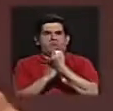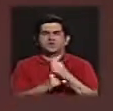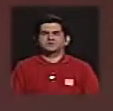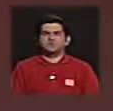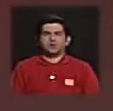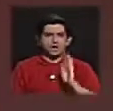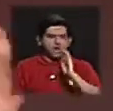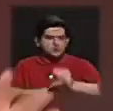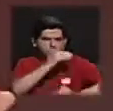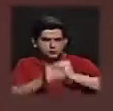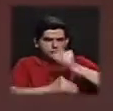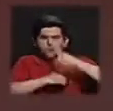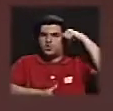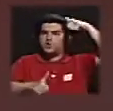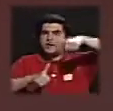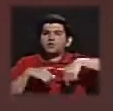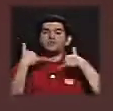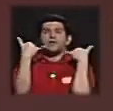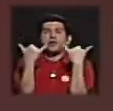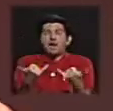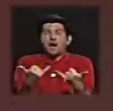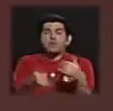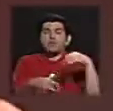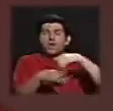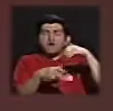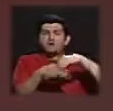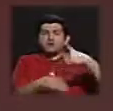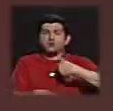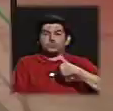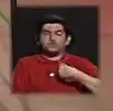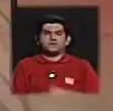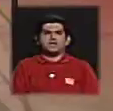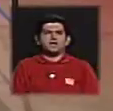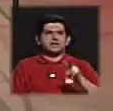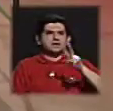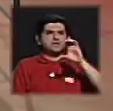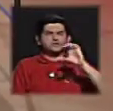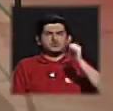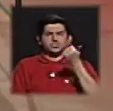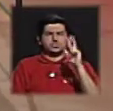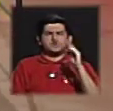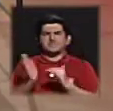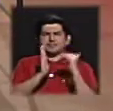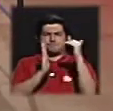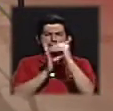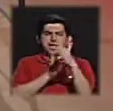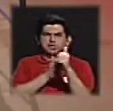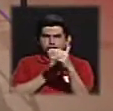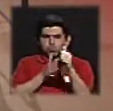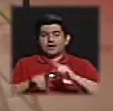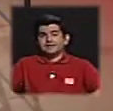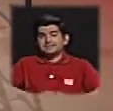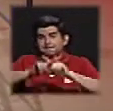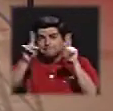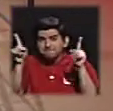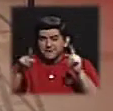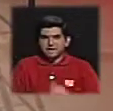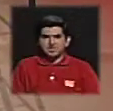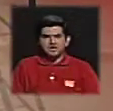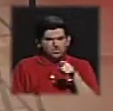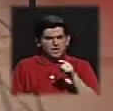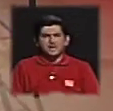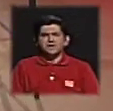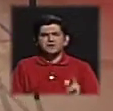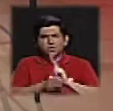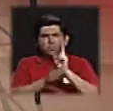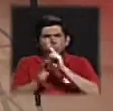en su gestión. Recordemos que ahora es un fondo que tiene 213 millones de dólares, pero que deberían estar destinados